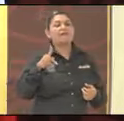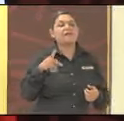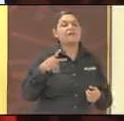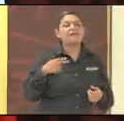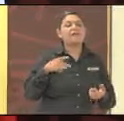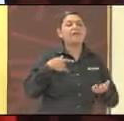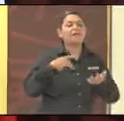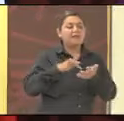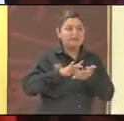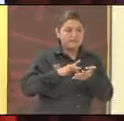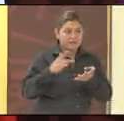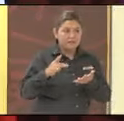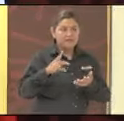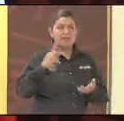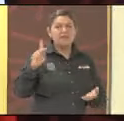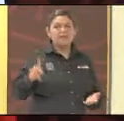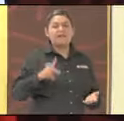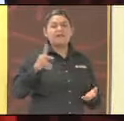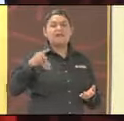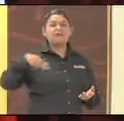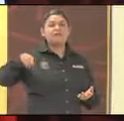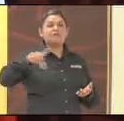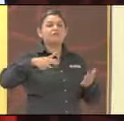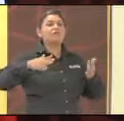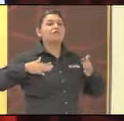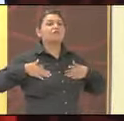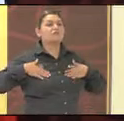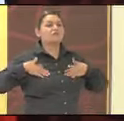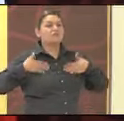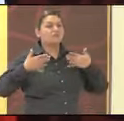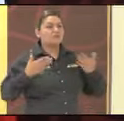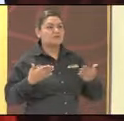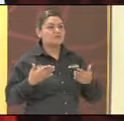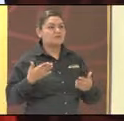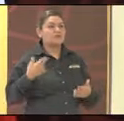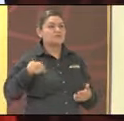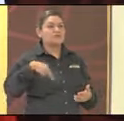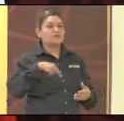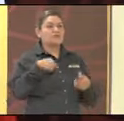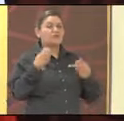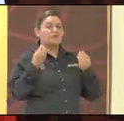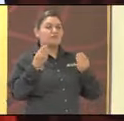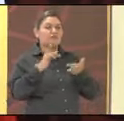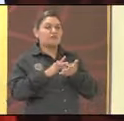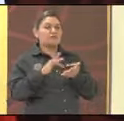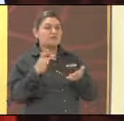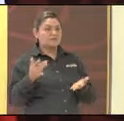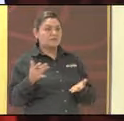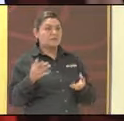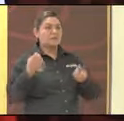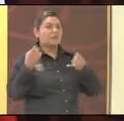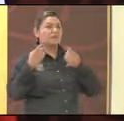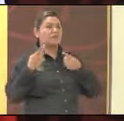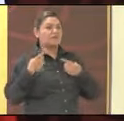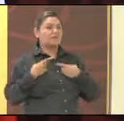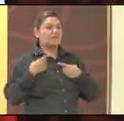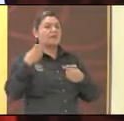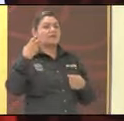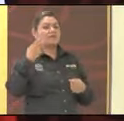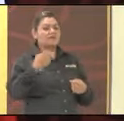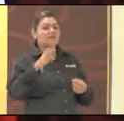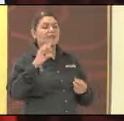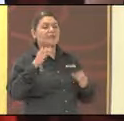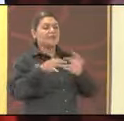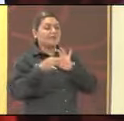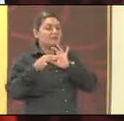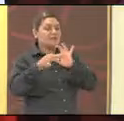le agradezco al pueblo de Altamira su confianza que tienen con nosotros. Muchas gracias por esa confianza que nos dan. Ahí están las redes sociales,